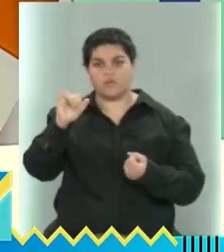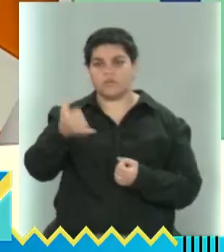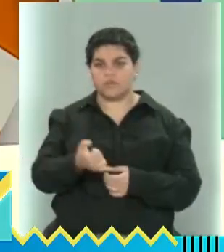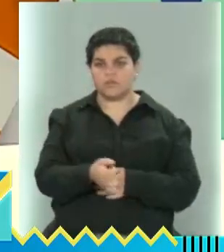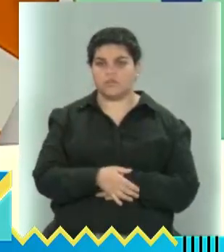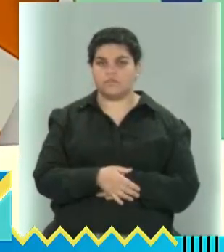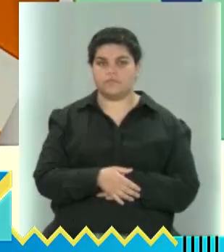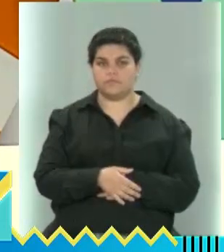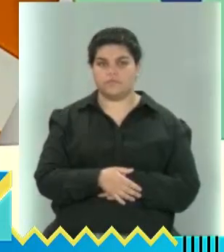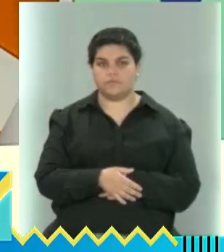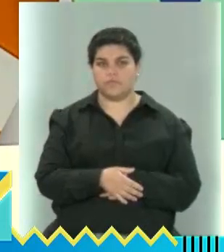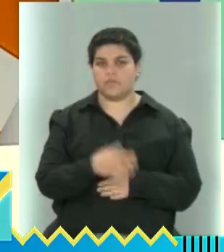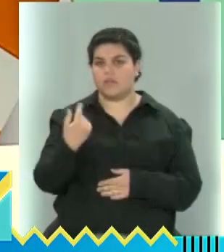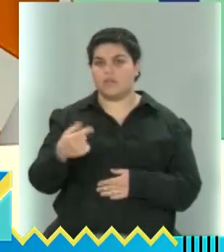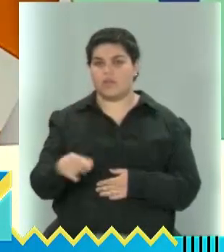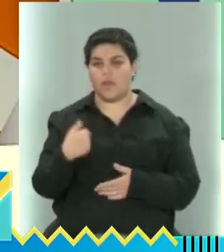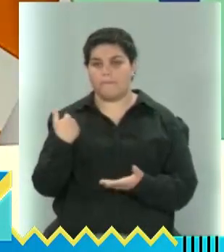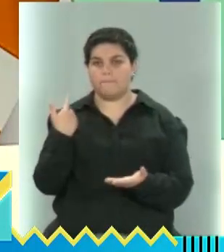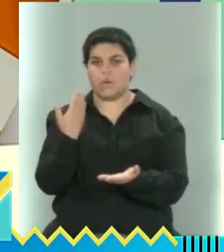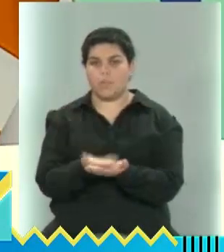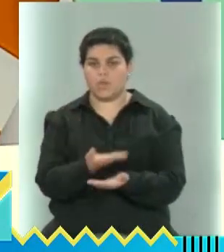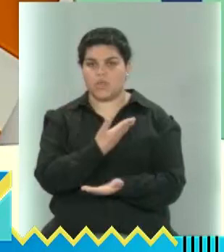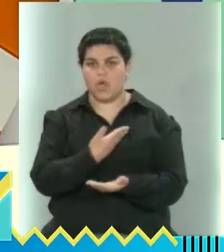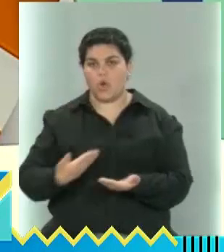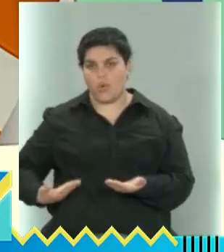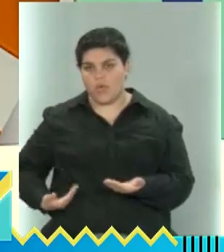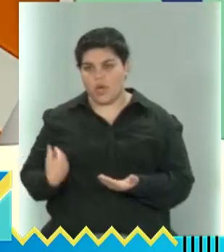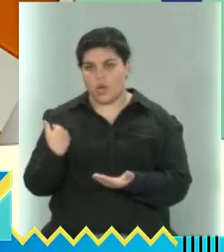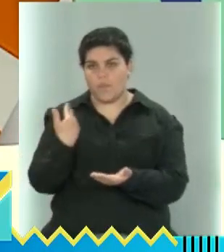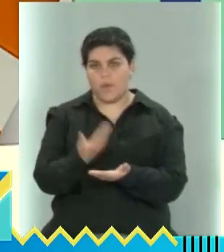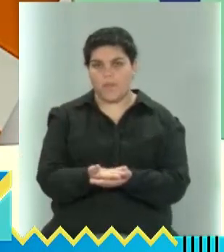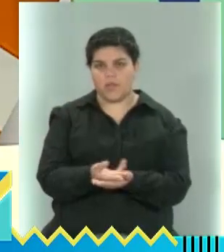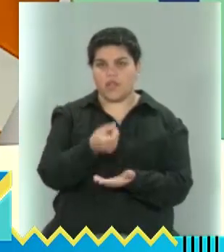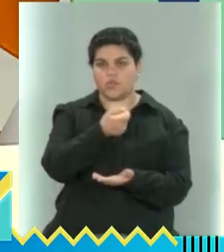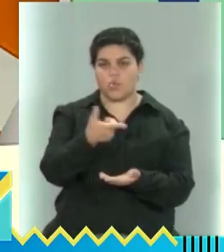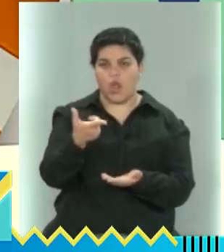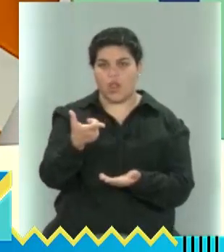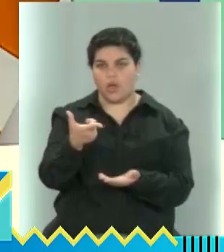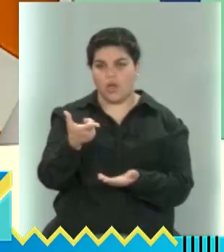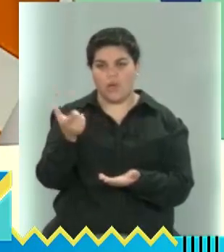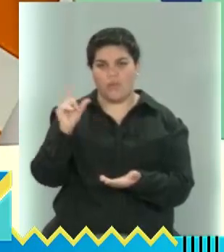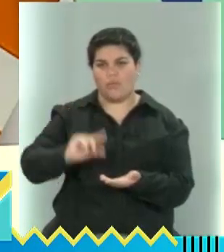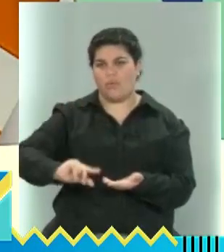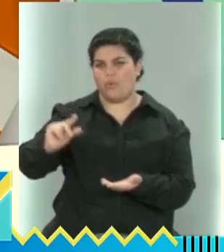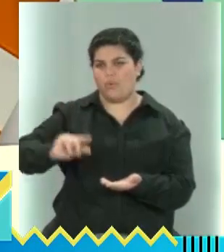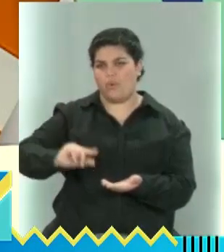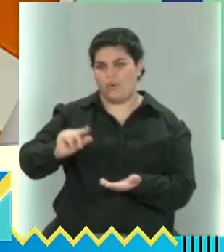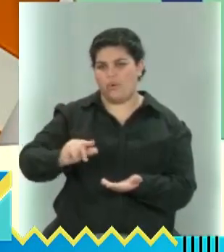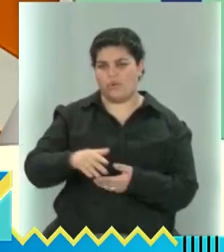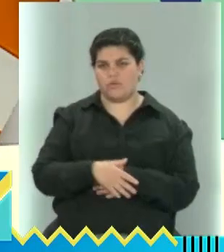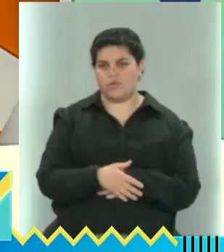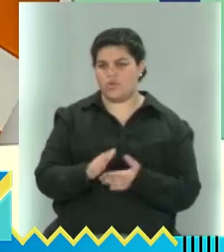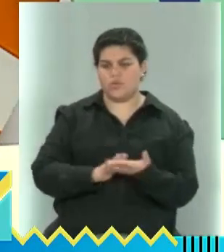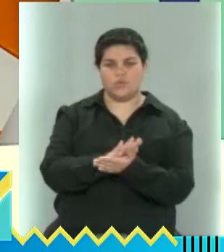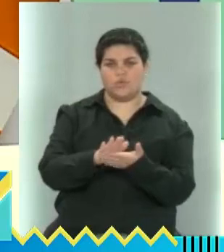absolutamente desfasada la propuesta oficial de recomposición salarial y no apunta de ninguna manera a solucionar